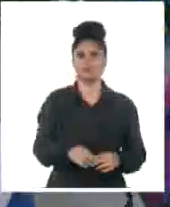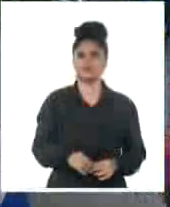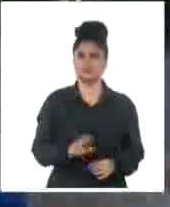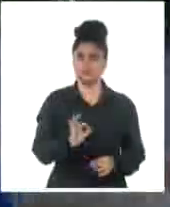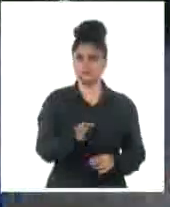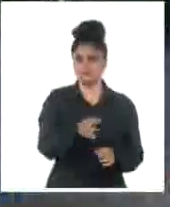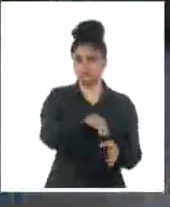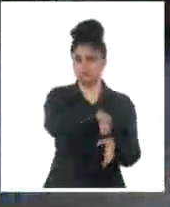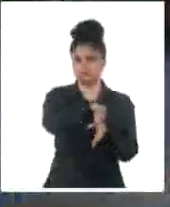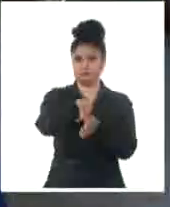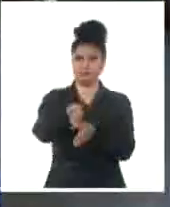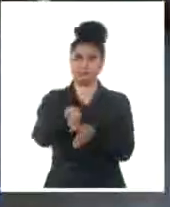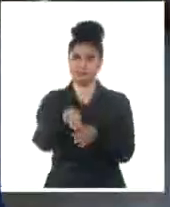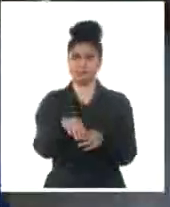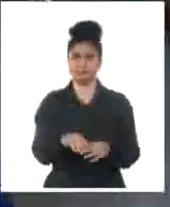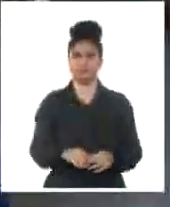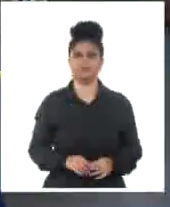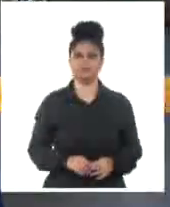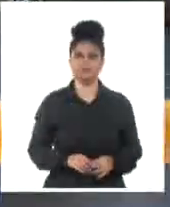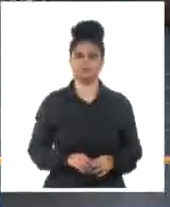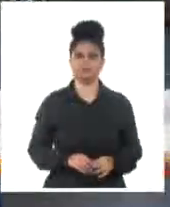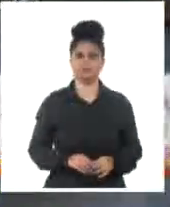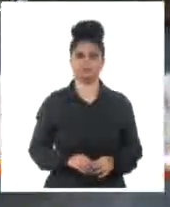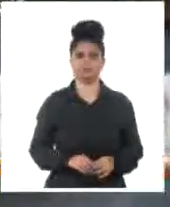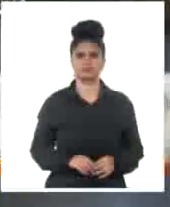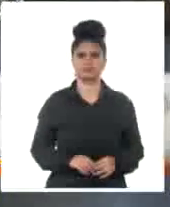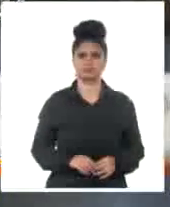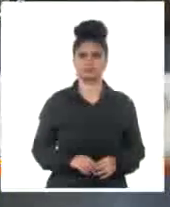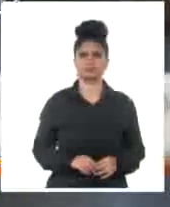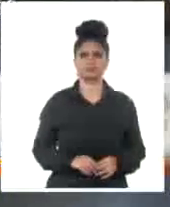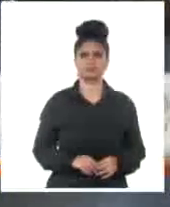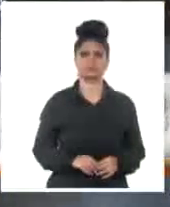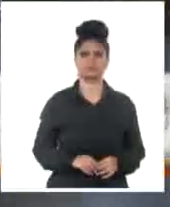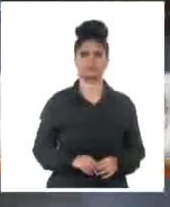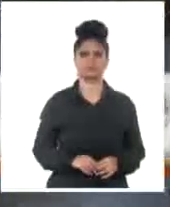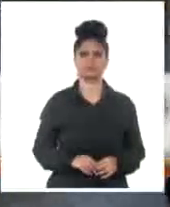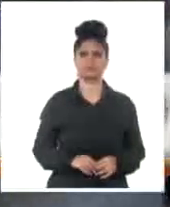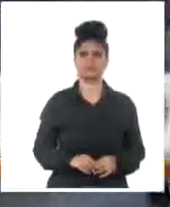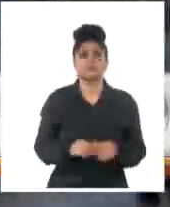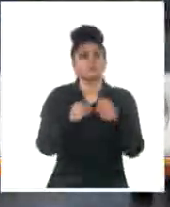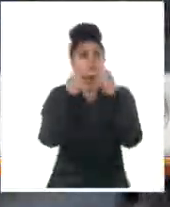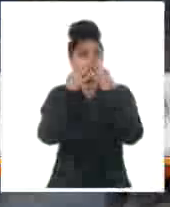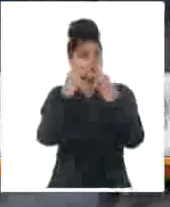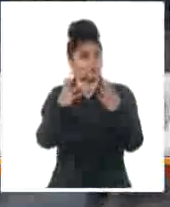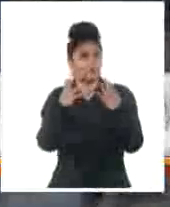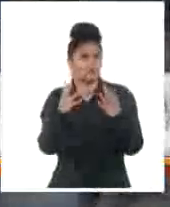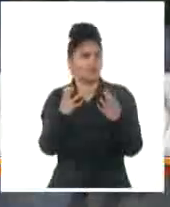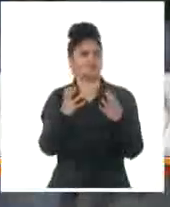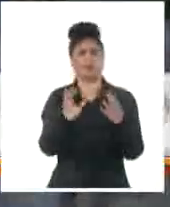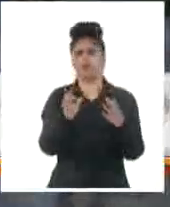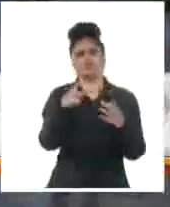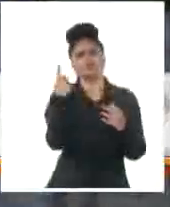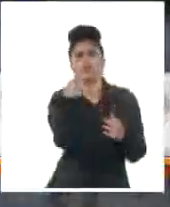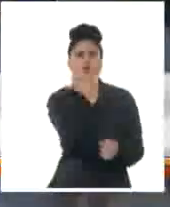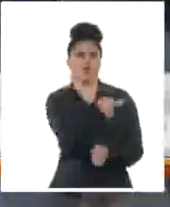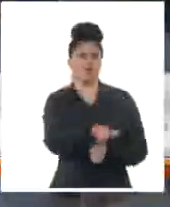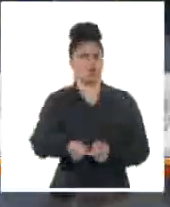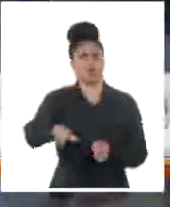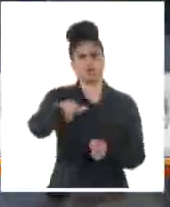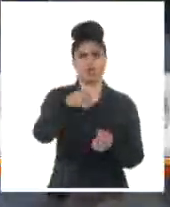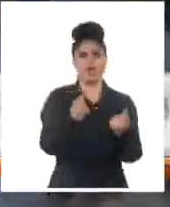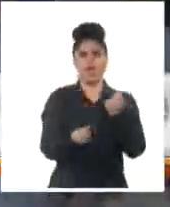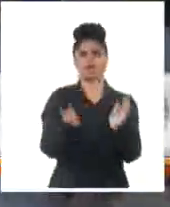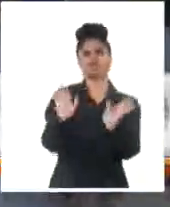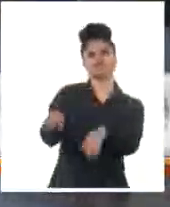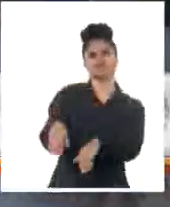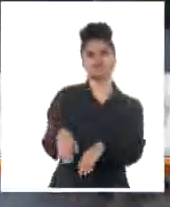Esta, como siempre digo, le doy la misma importancia a una que otra competencia. Para mí ninguna es menos que otra